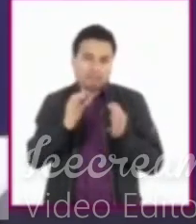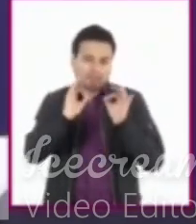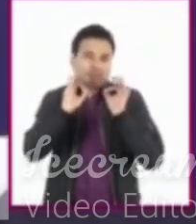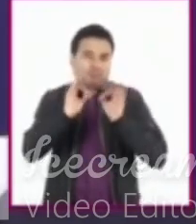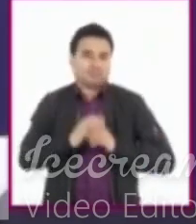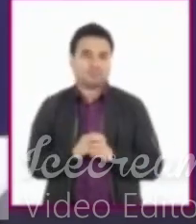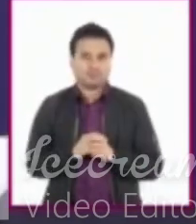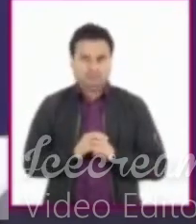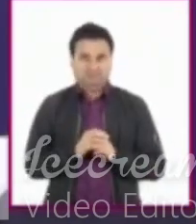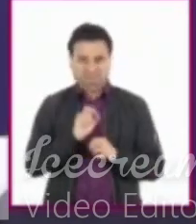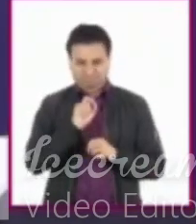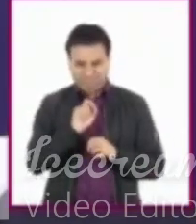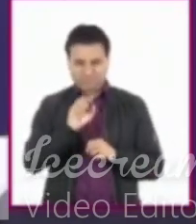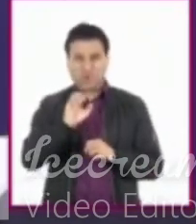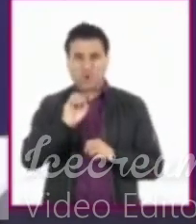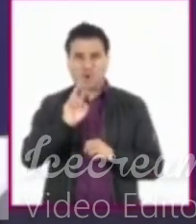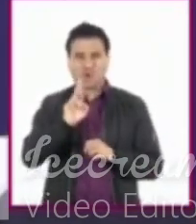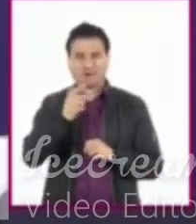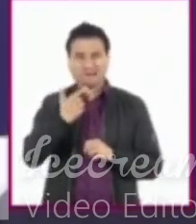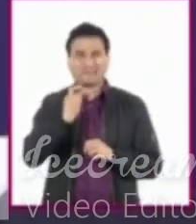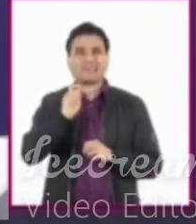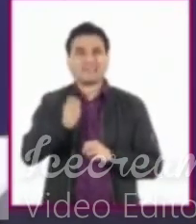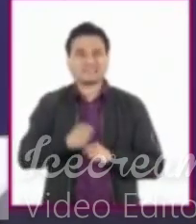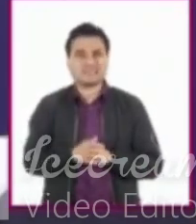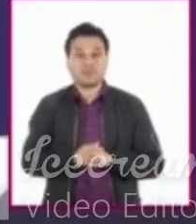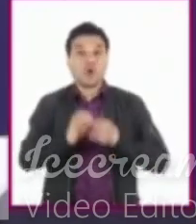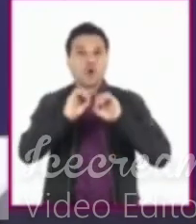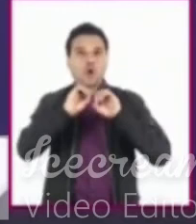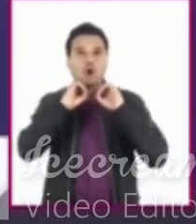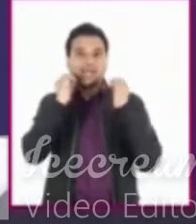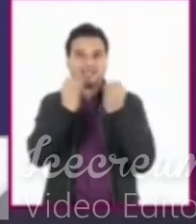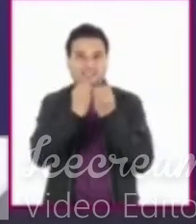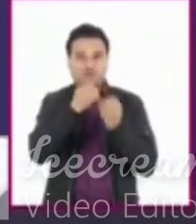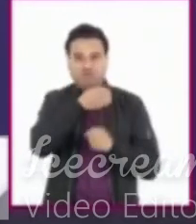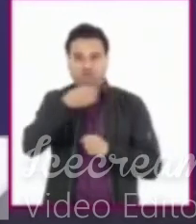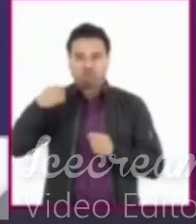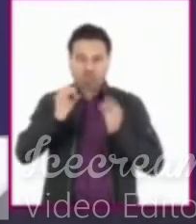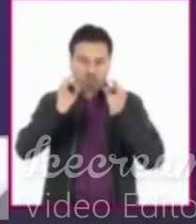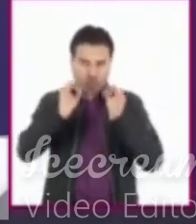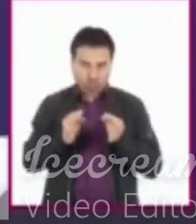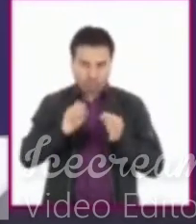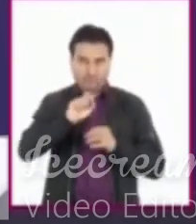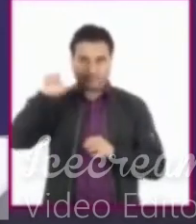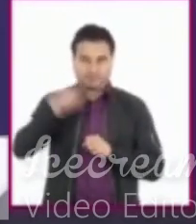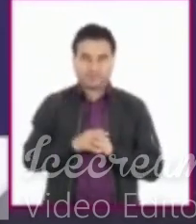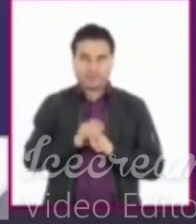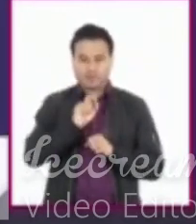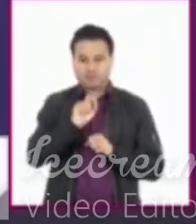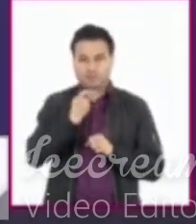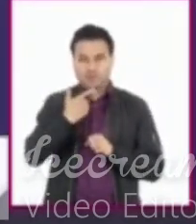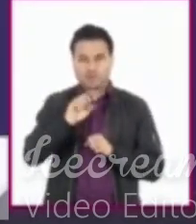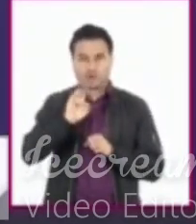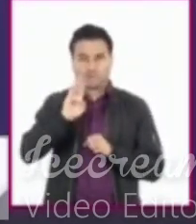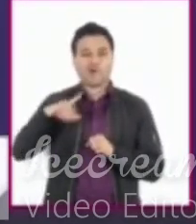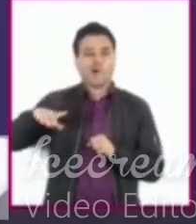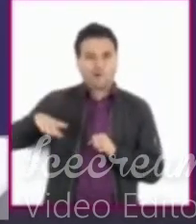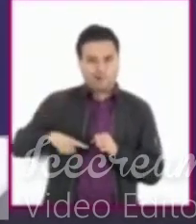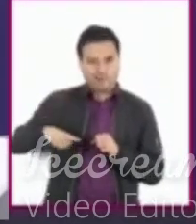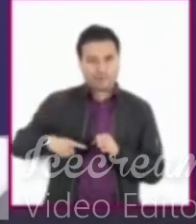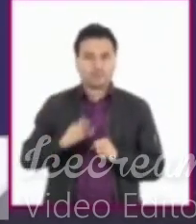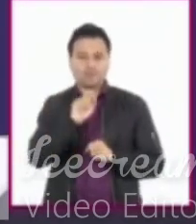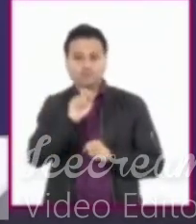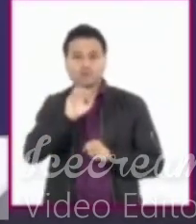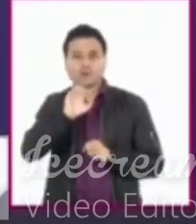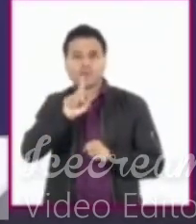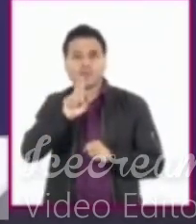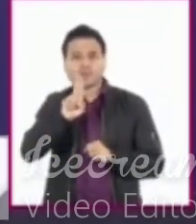con esto? .org son páginas de organizaciones, .gov de gobierno y .edu de todo aquello que se refiere